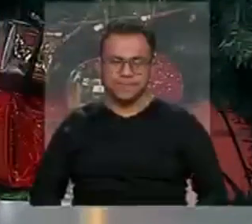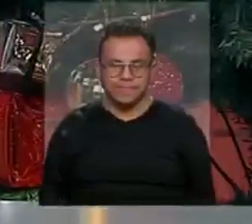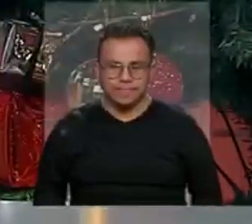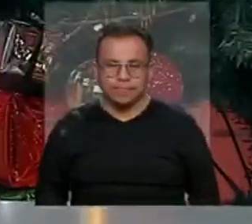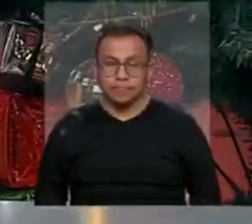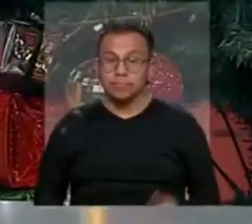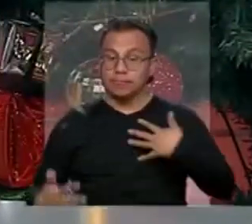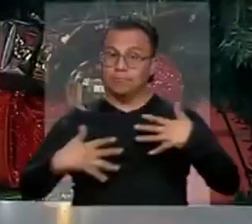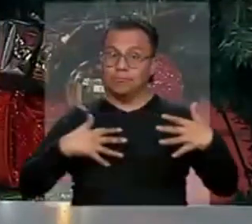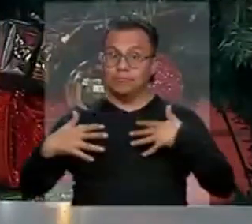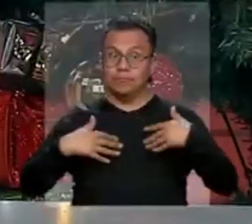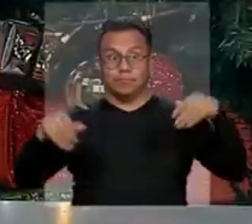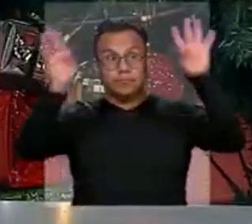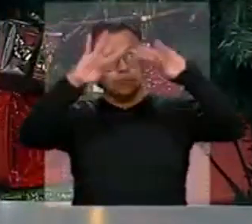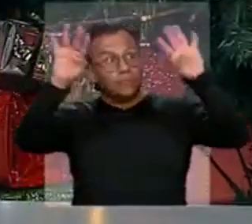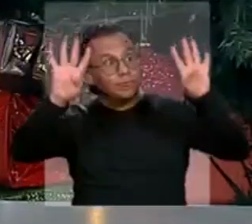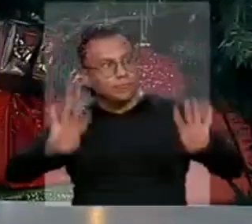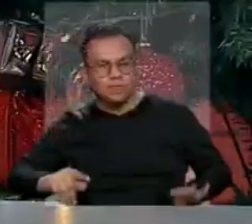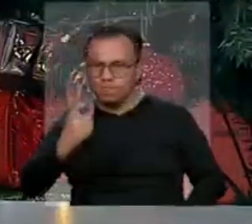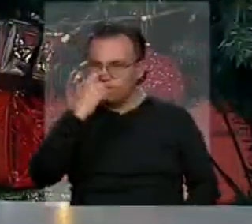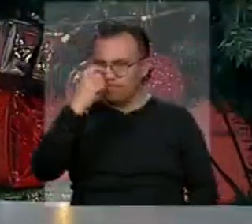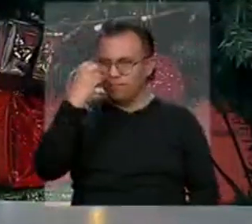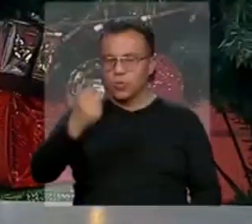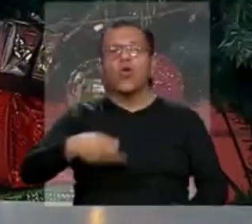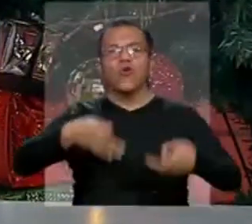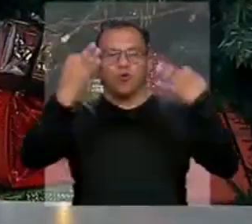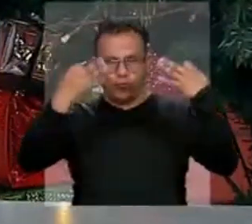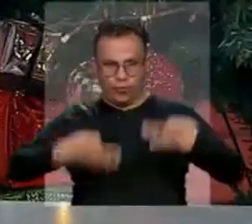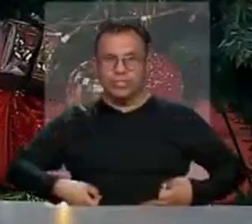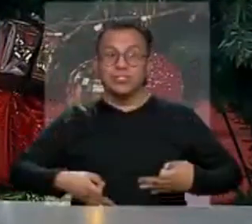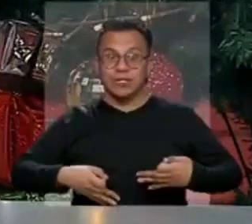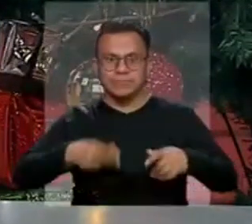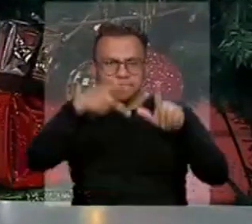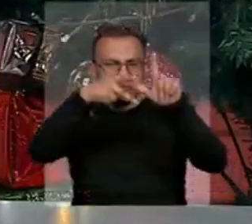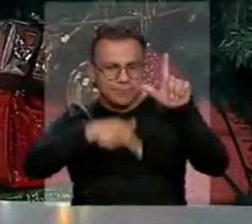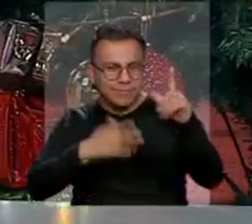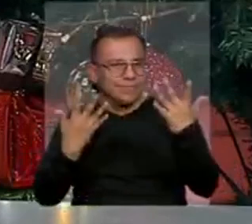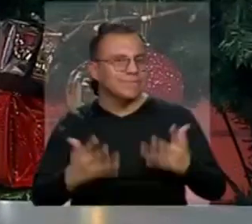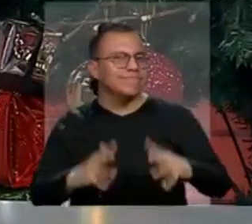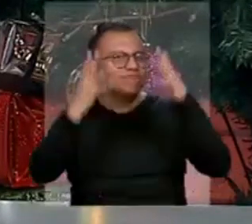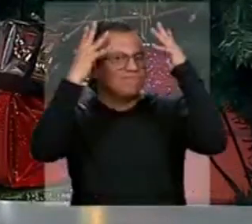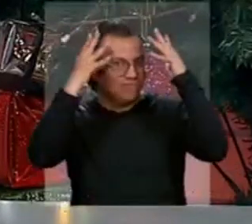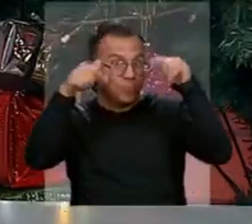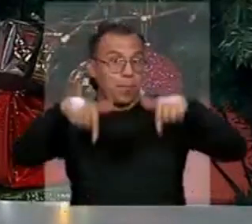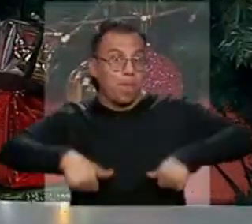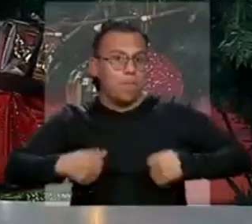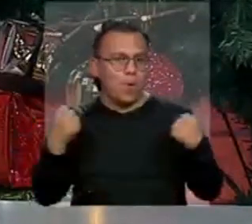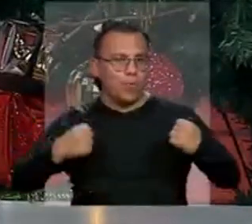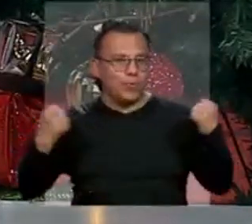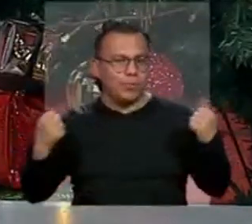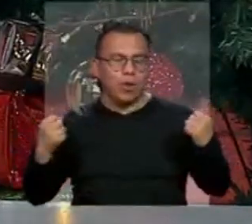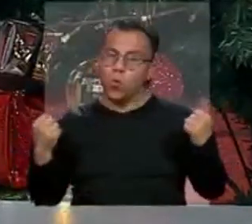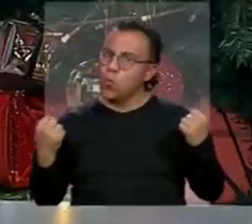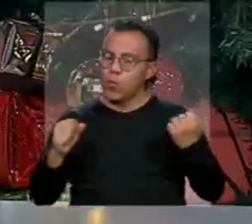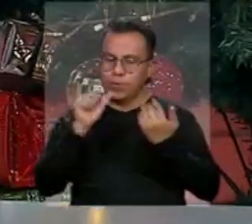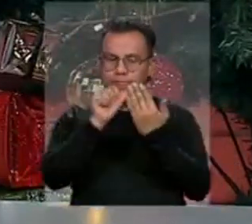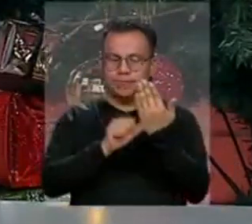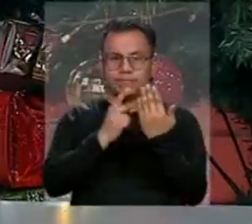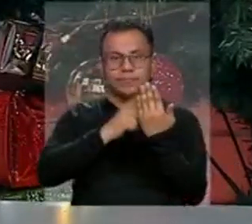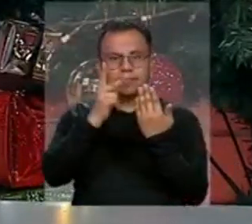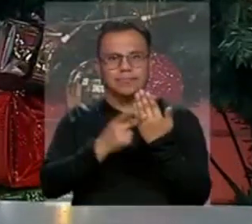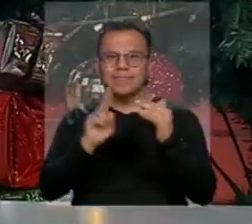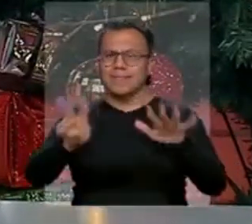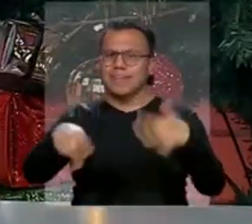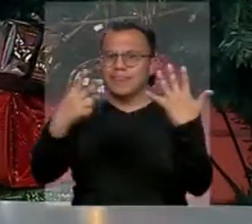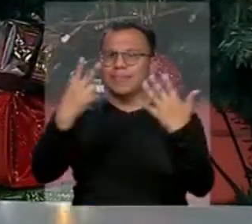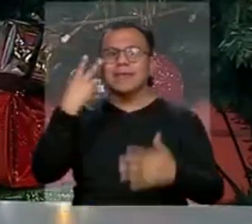Y en el Teatro Jorge Eliécer Gaitán se realizó el lanzamiento oficial de BogoShorts, el Festival de Cortos de Bogotá, una agenda de 7 días con lo mejor